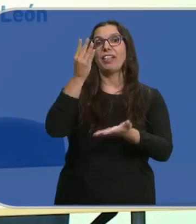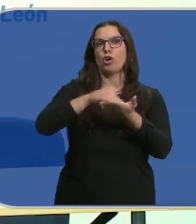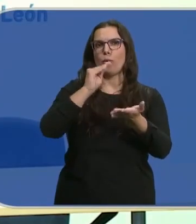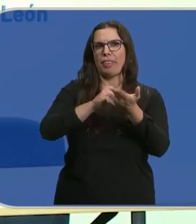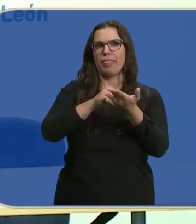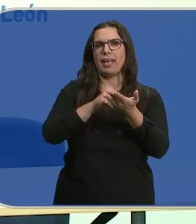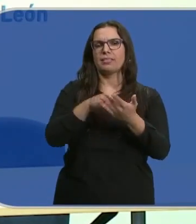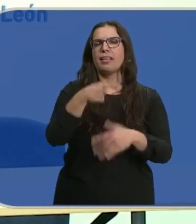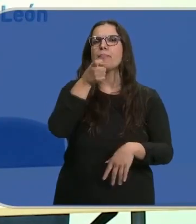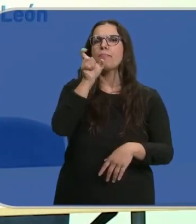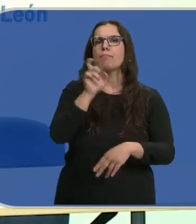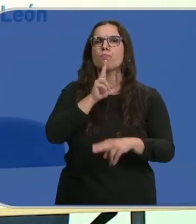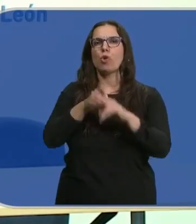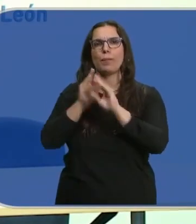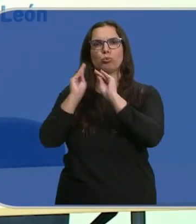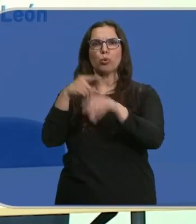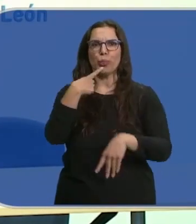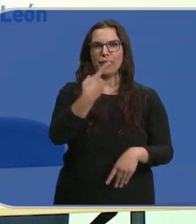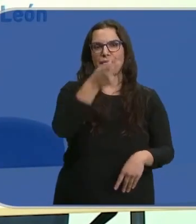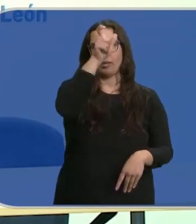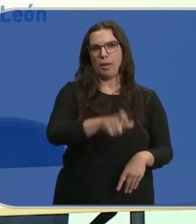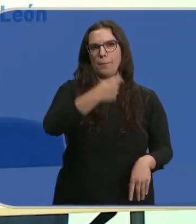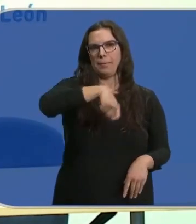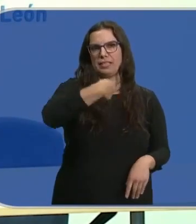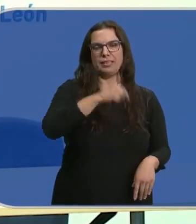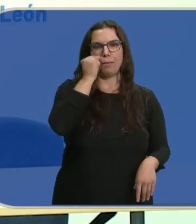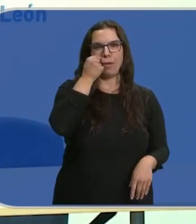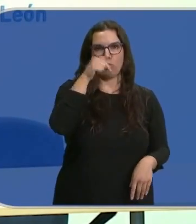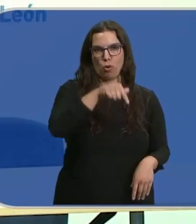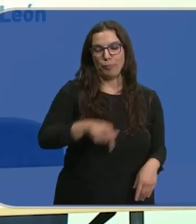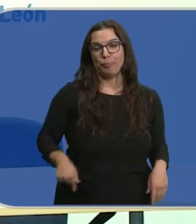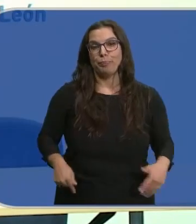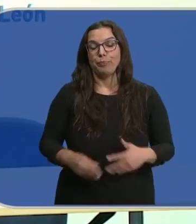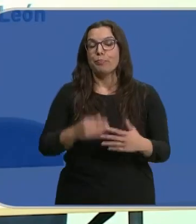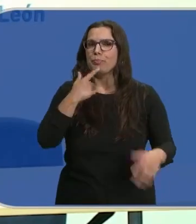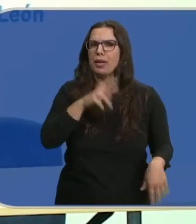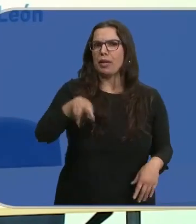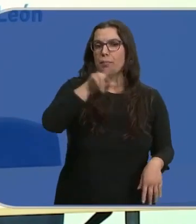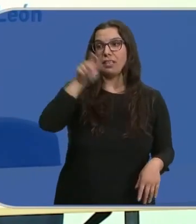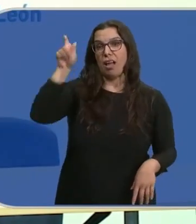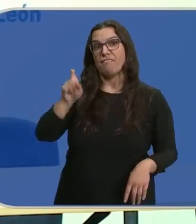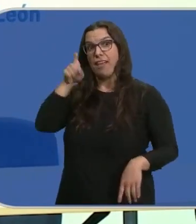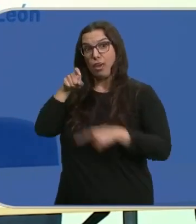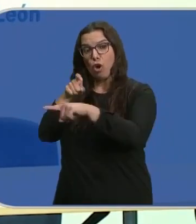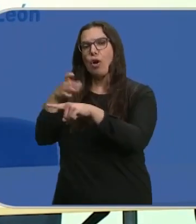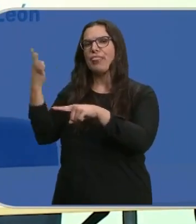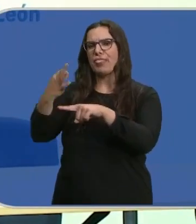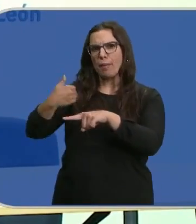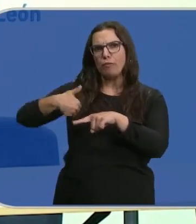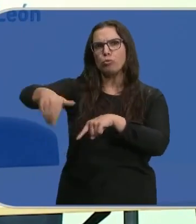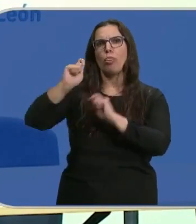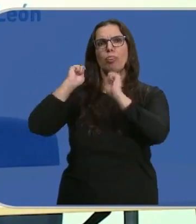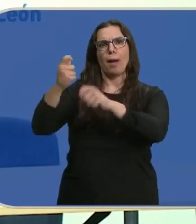le ha mencionado el presidente de los populares de la comunidad, Alfonso Fernández Mañueco. Insiste en que Feijóo debe ser el